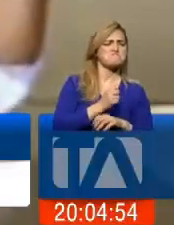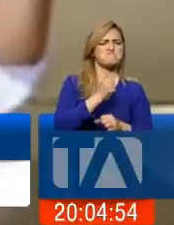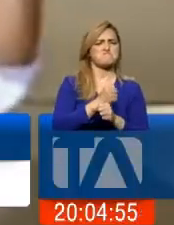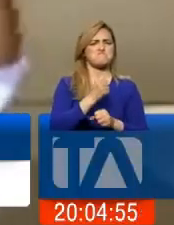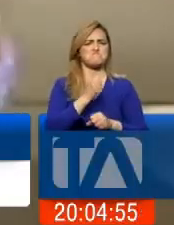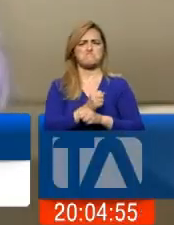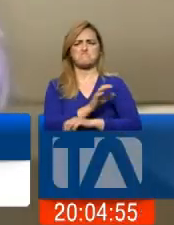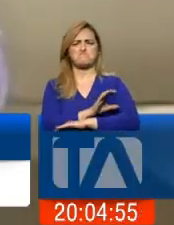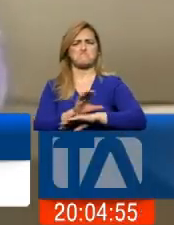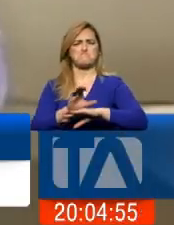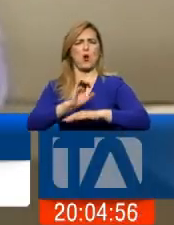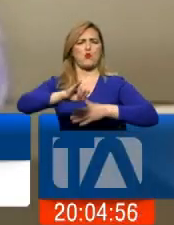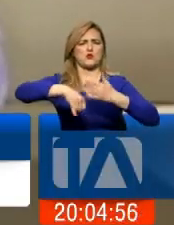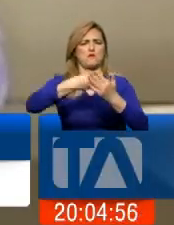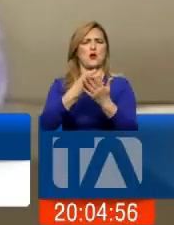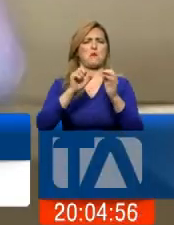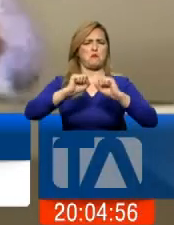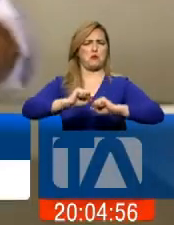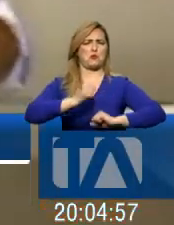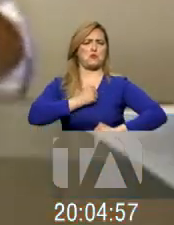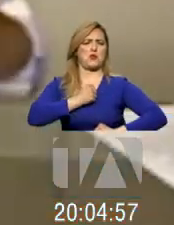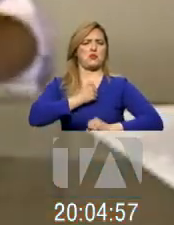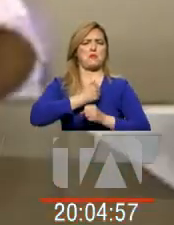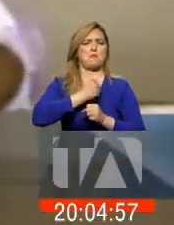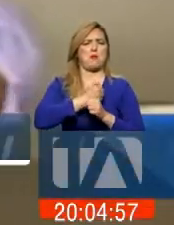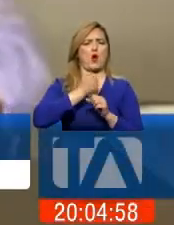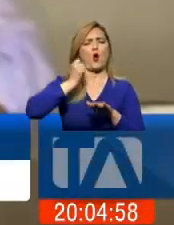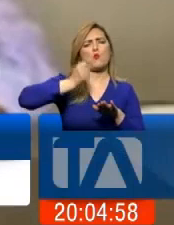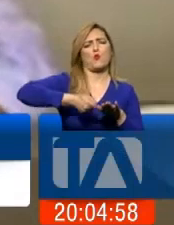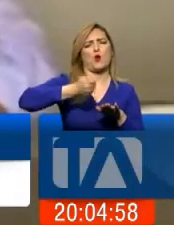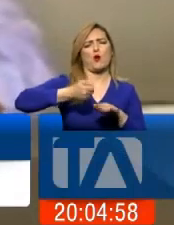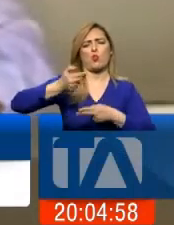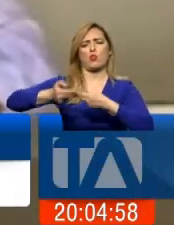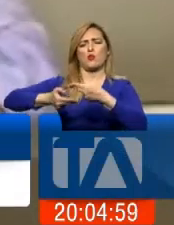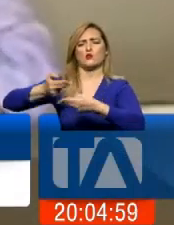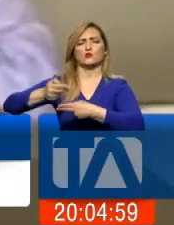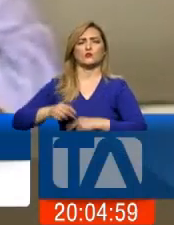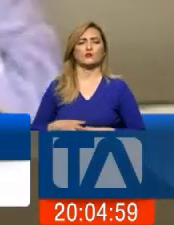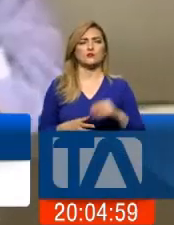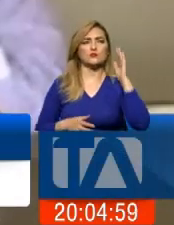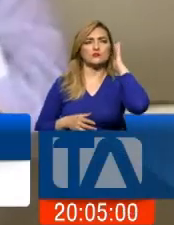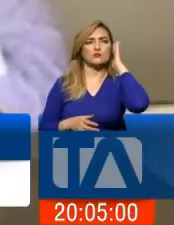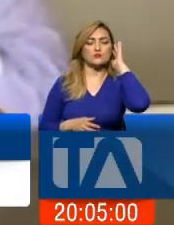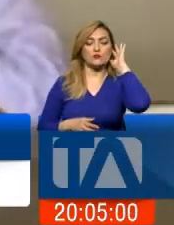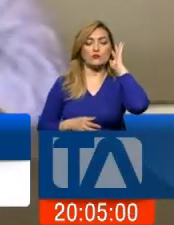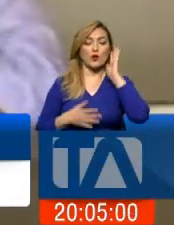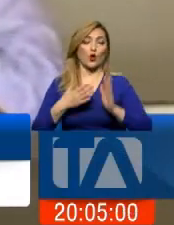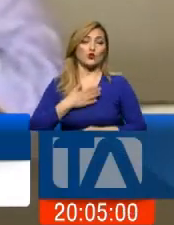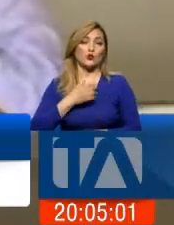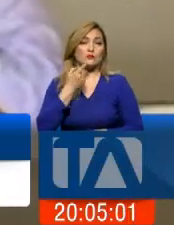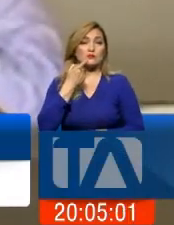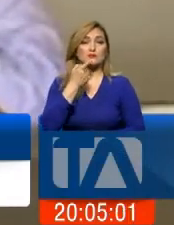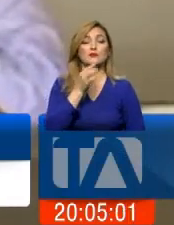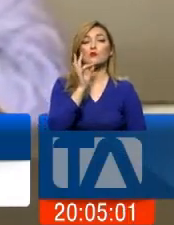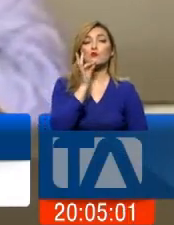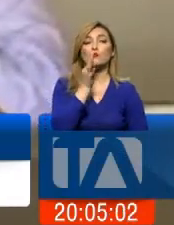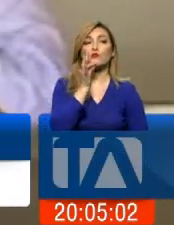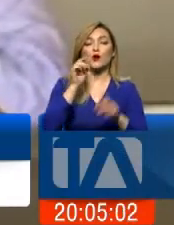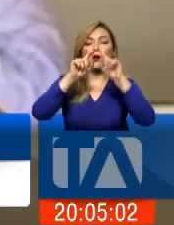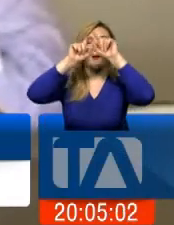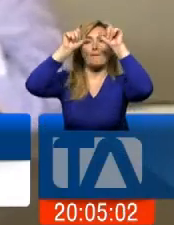abogado y otros negocios. Y el hecho de que yo diga, estoy yendo a mi hacienda, que siempre he dicho, de la